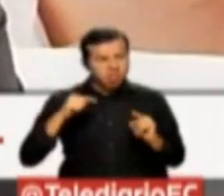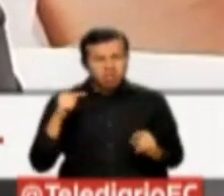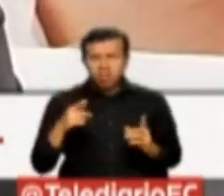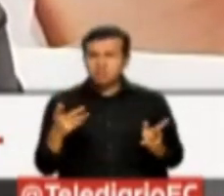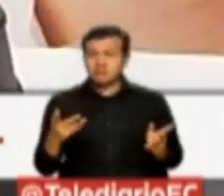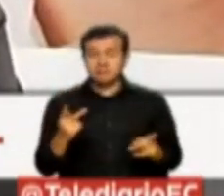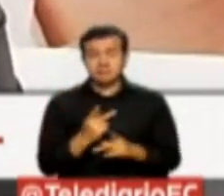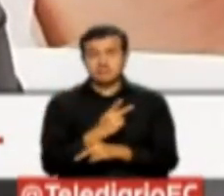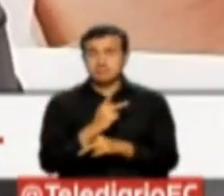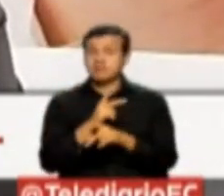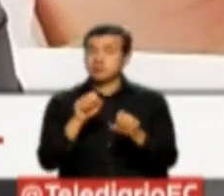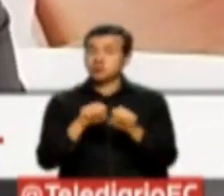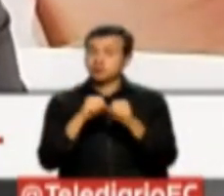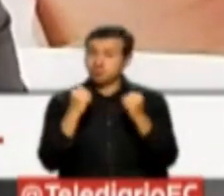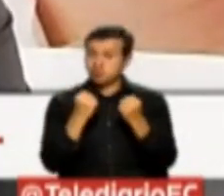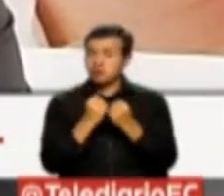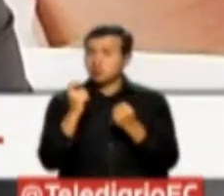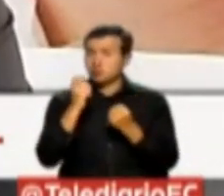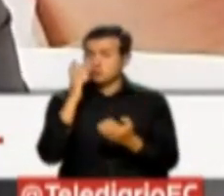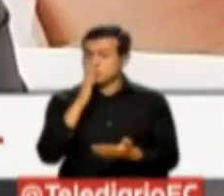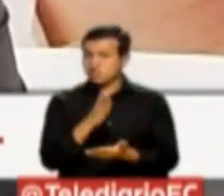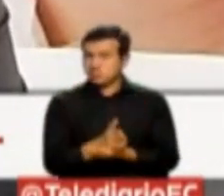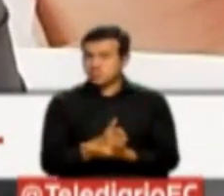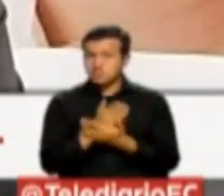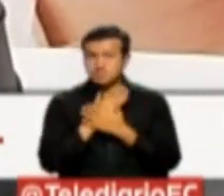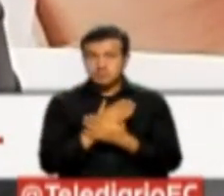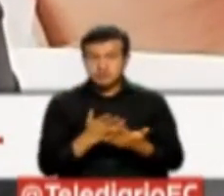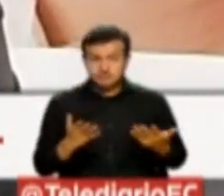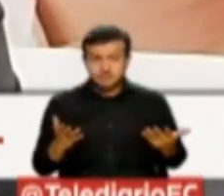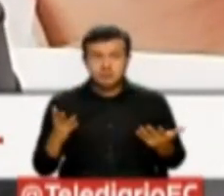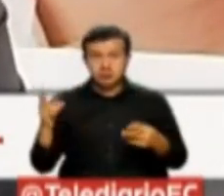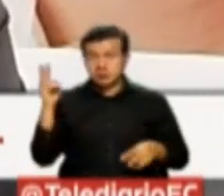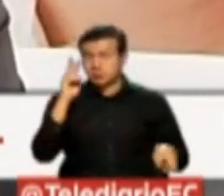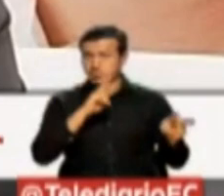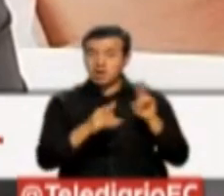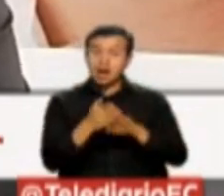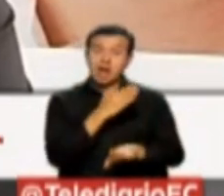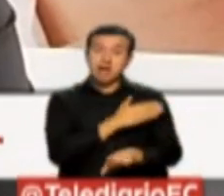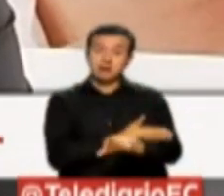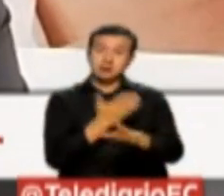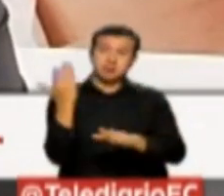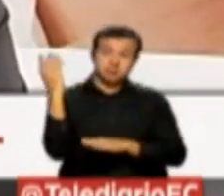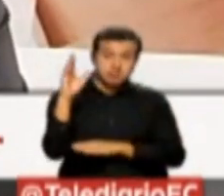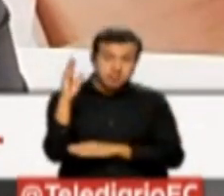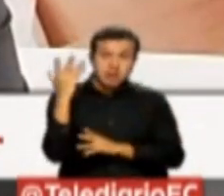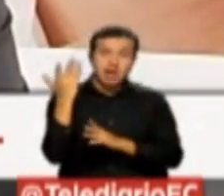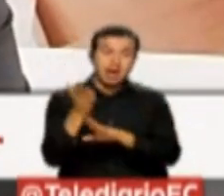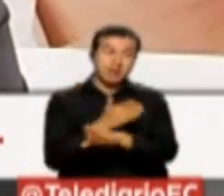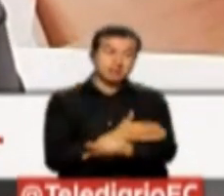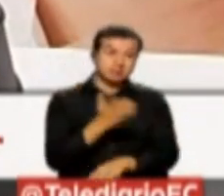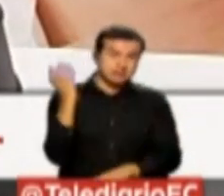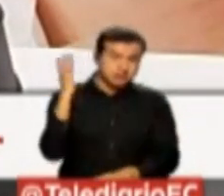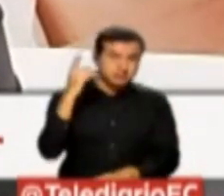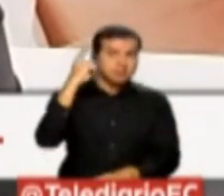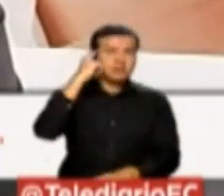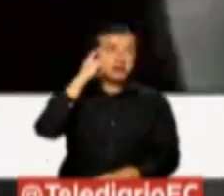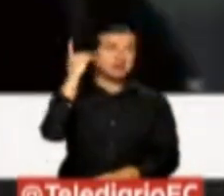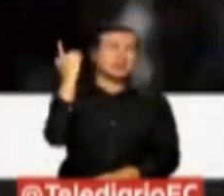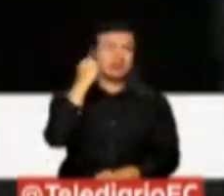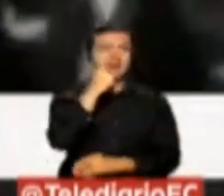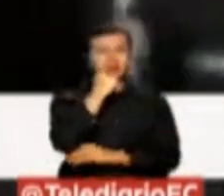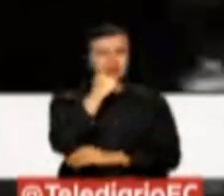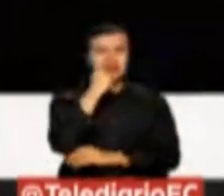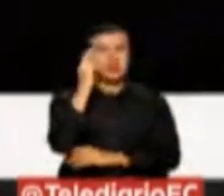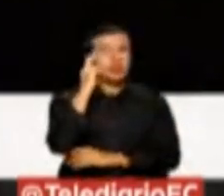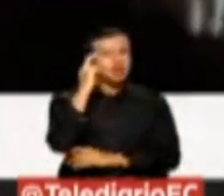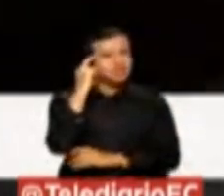como sociedad tenemos que evitar ese tema y analizar antes de compartir un contenido.